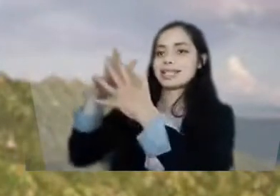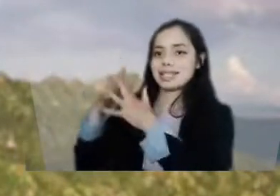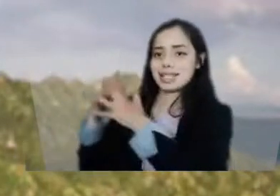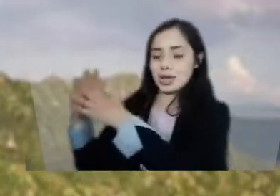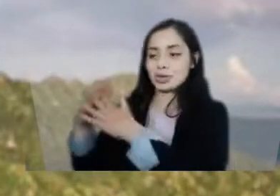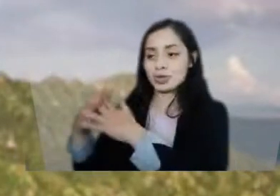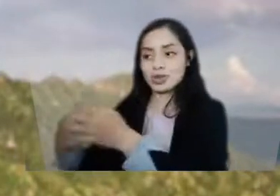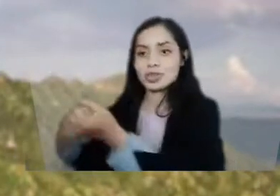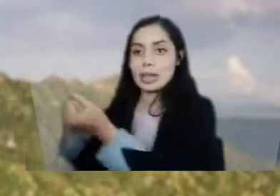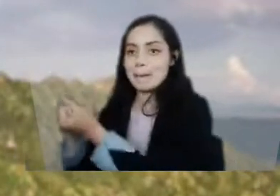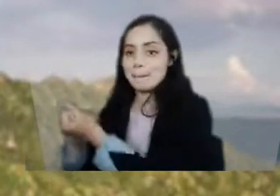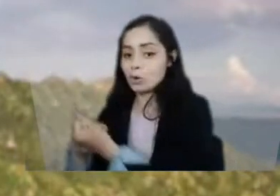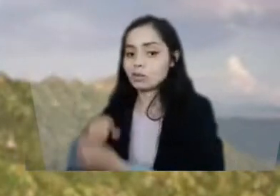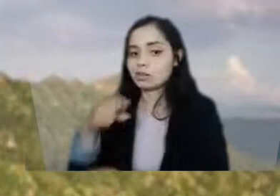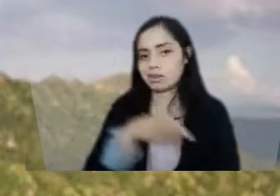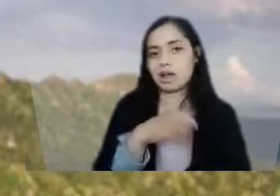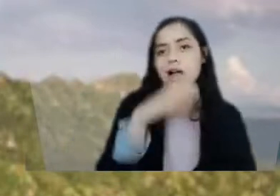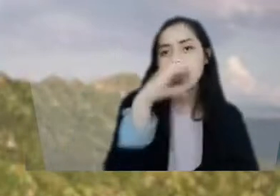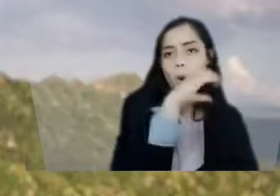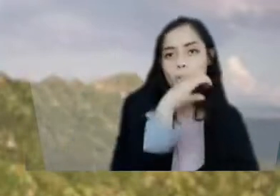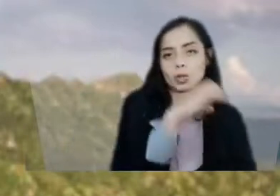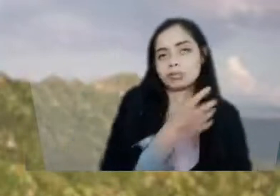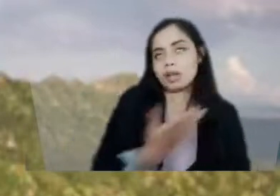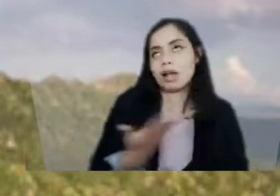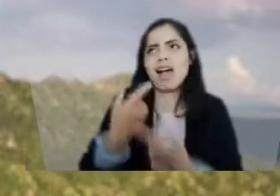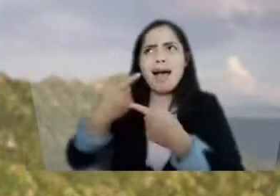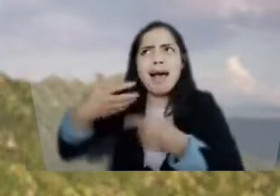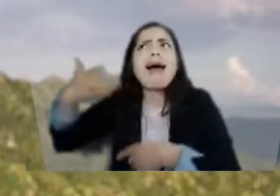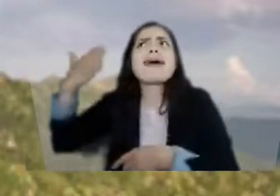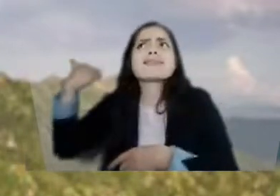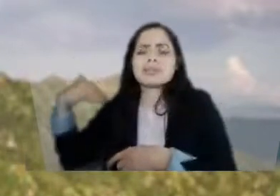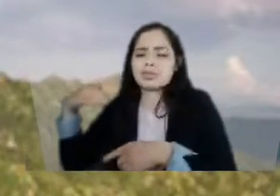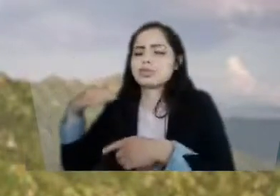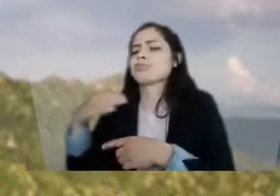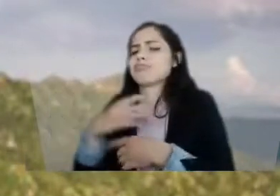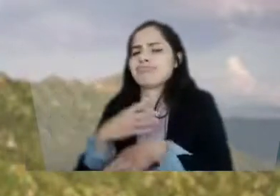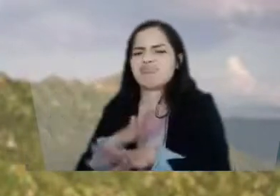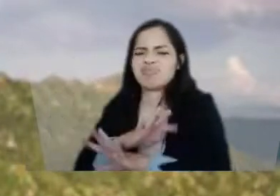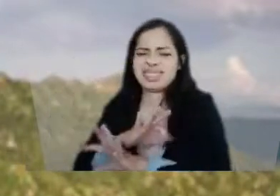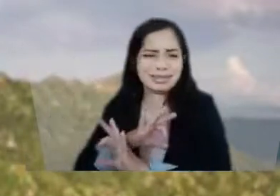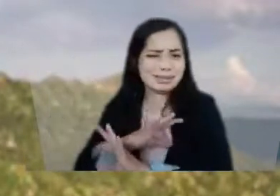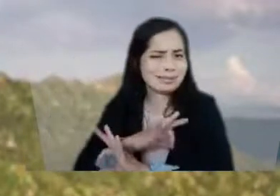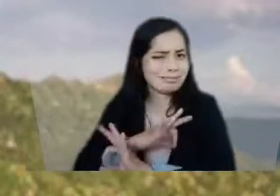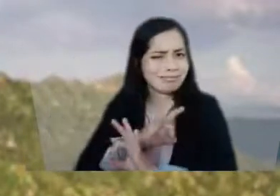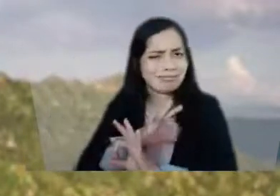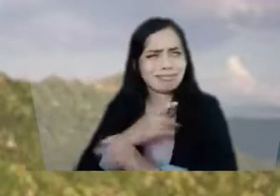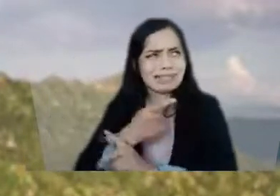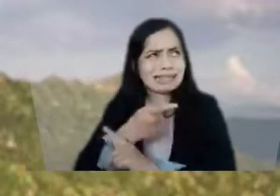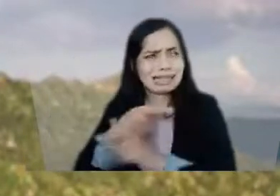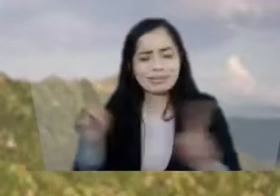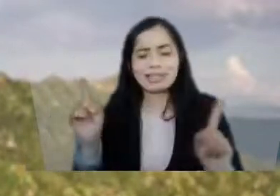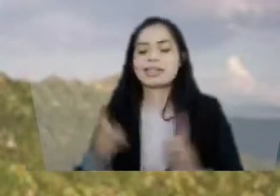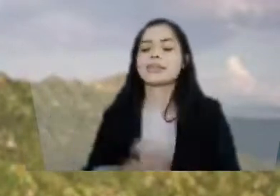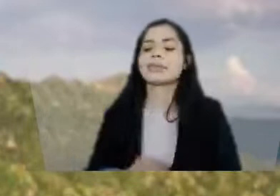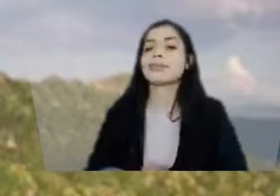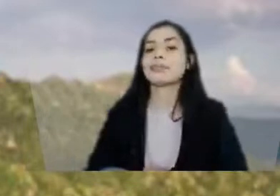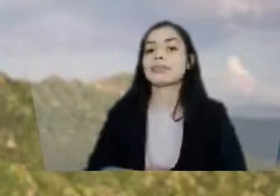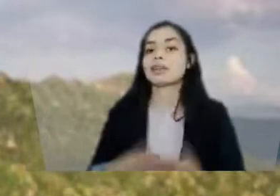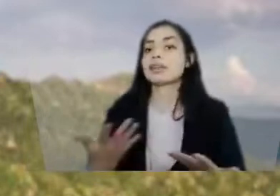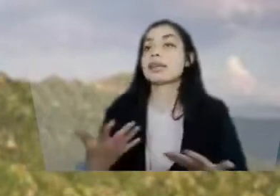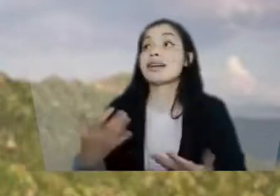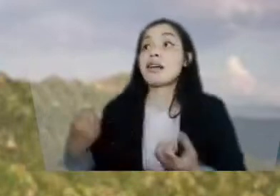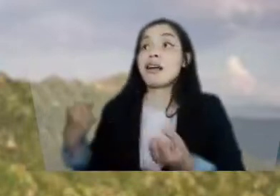todo, tienen todos los especímenes o su gran mayoría de las expediciones históricas, y nos apoyan consiguiendo datos de estos